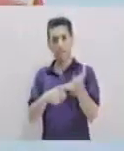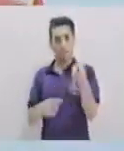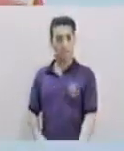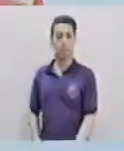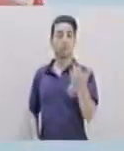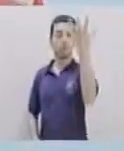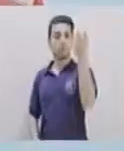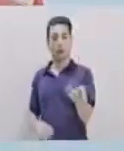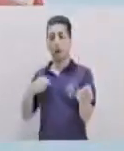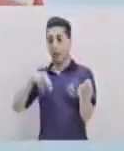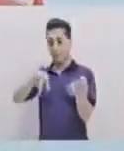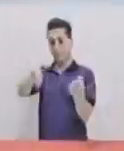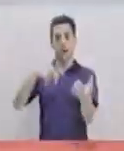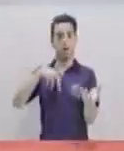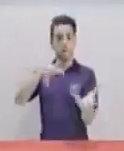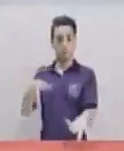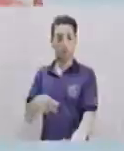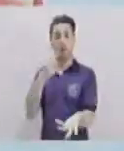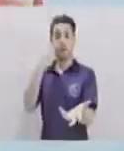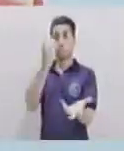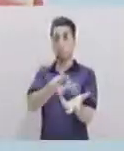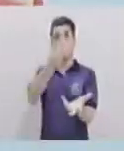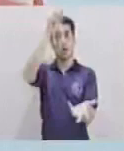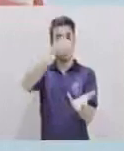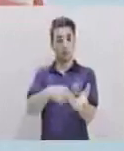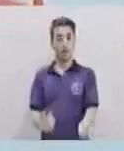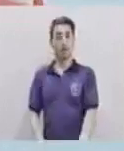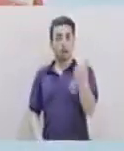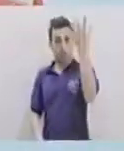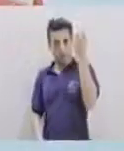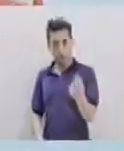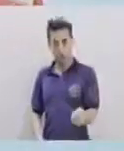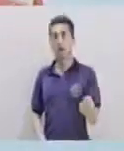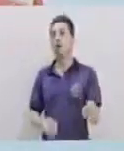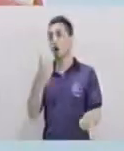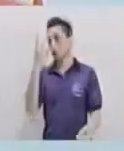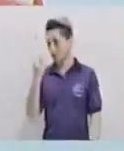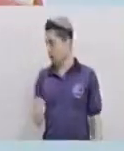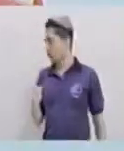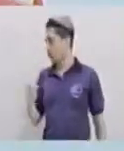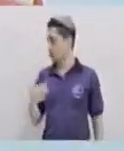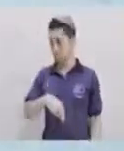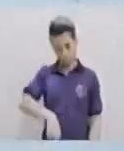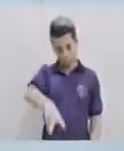Y volvemos ambas manos. No pierdas de vista tu pelota